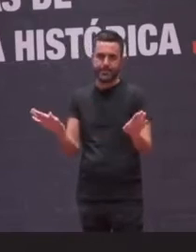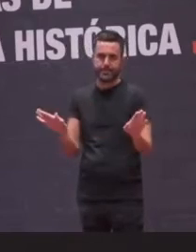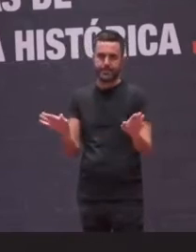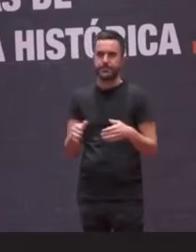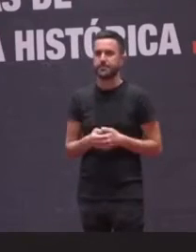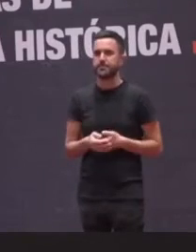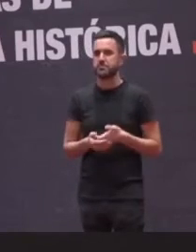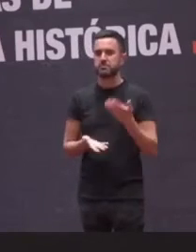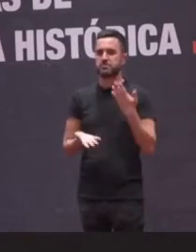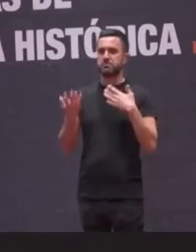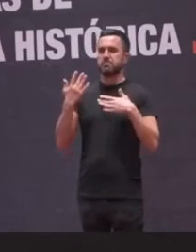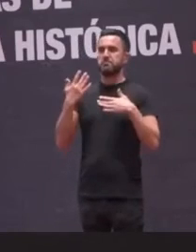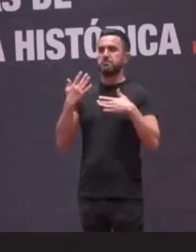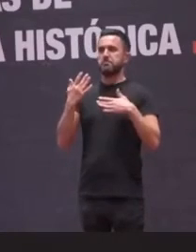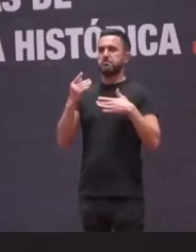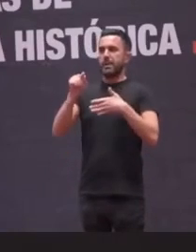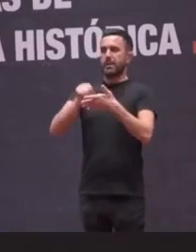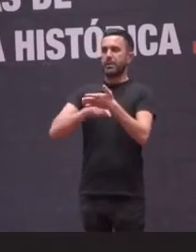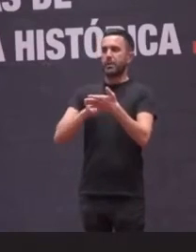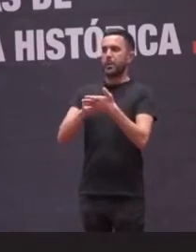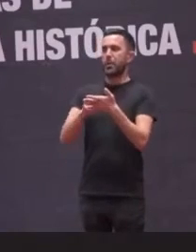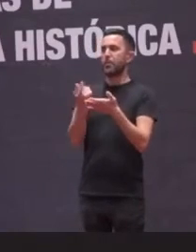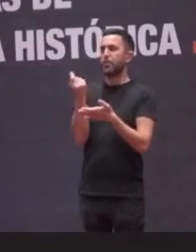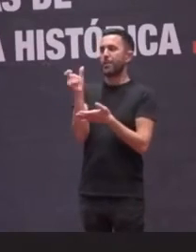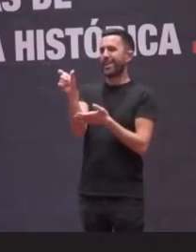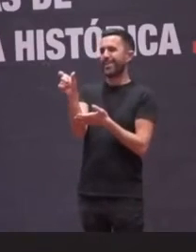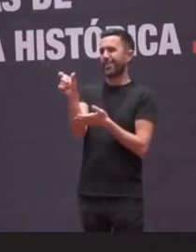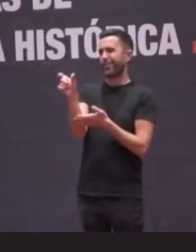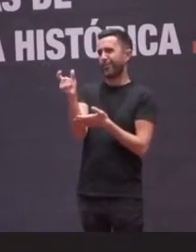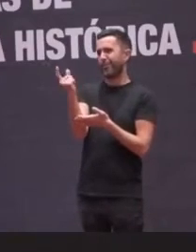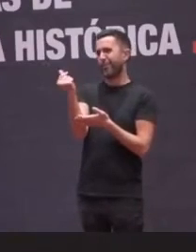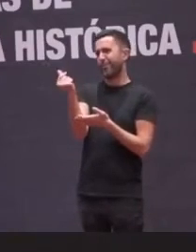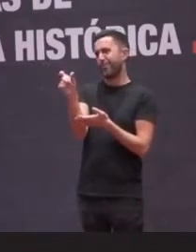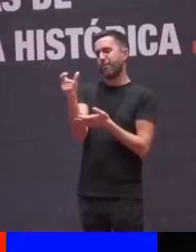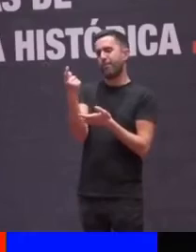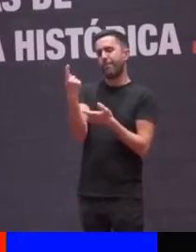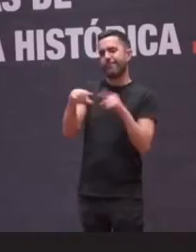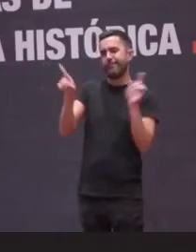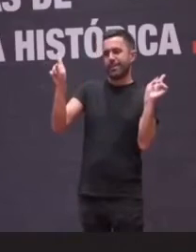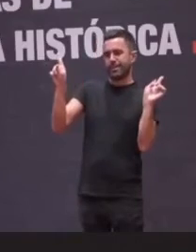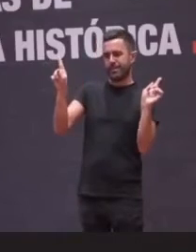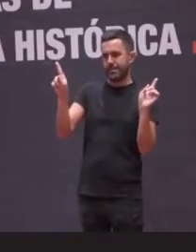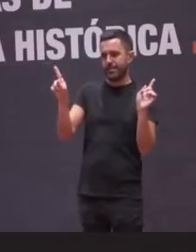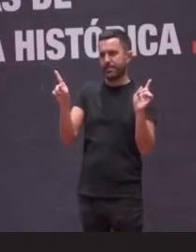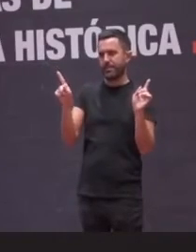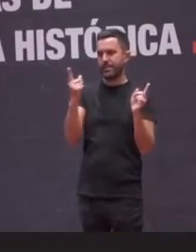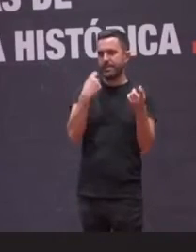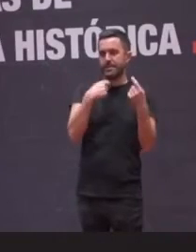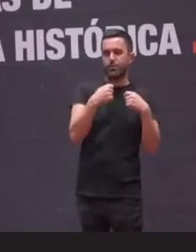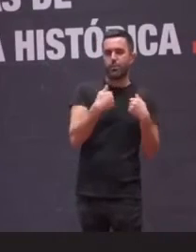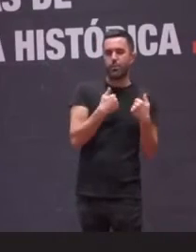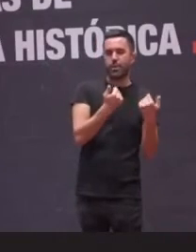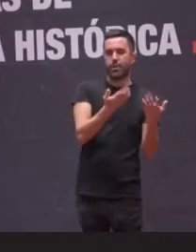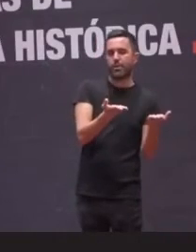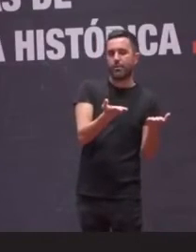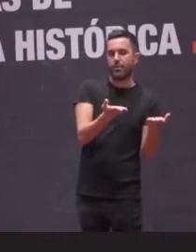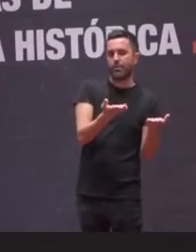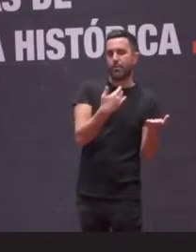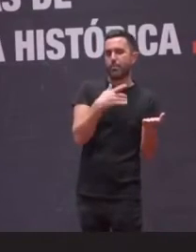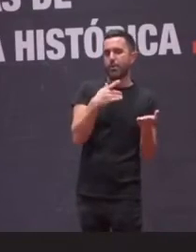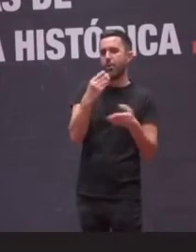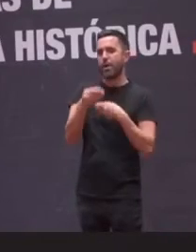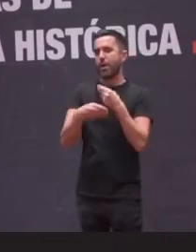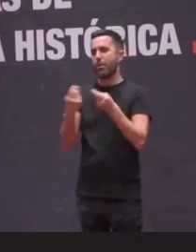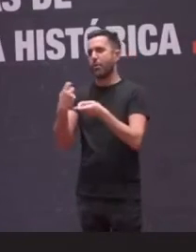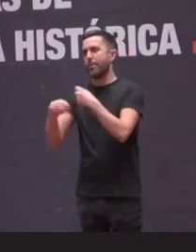Simulo unha venda baixo prezo, pero prezo distinto. Ben, é un contrato simulado. Simulo unha doazón, pero que estou facendo unha venda, pero o dinheiro